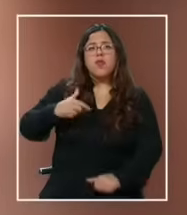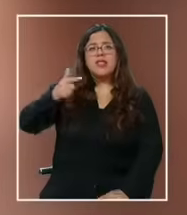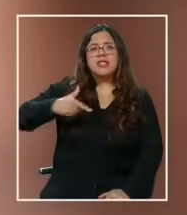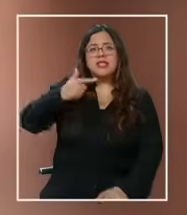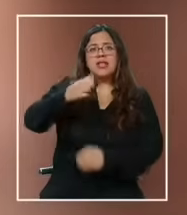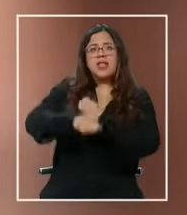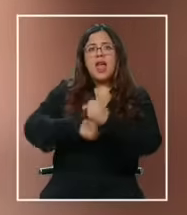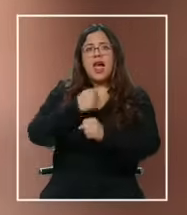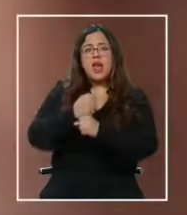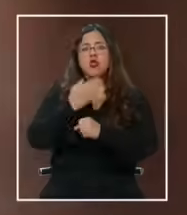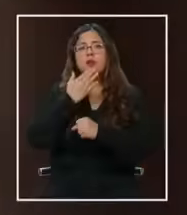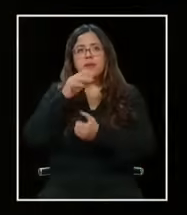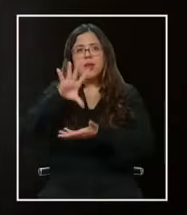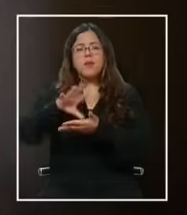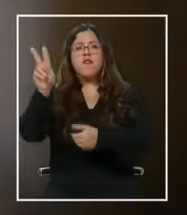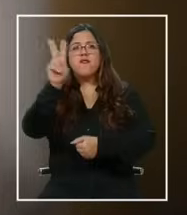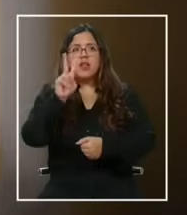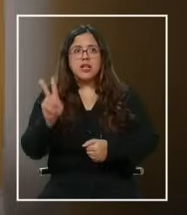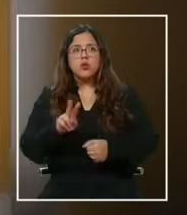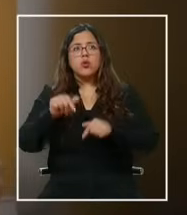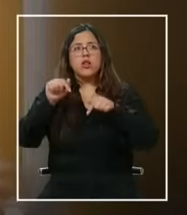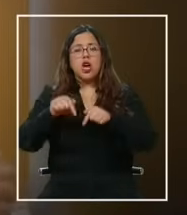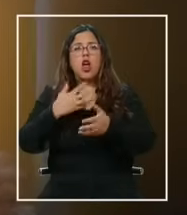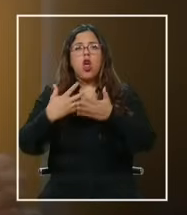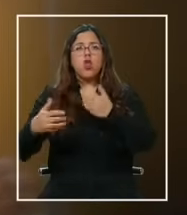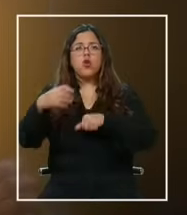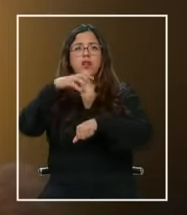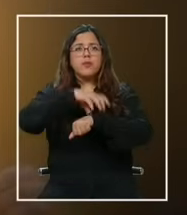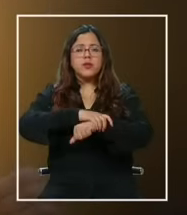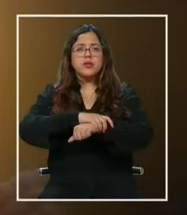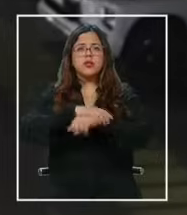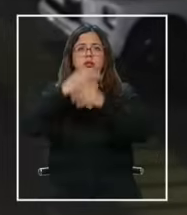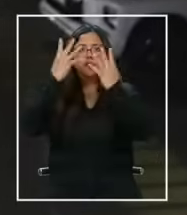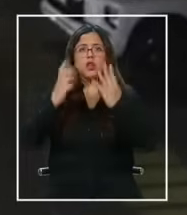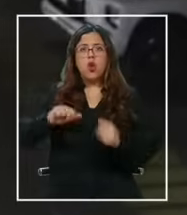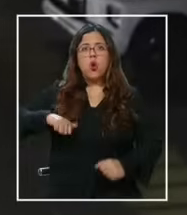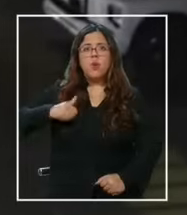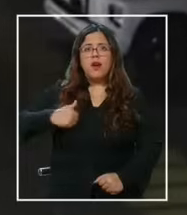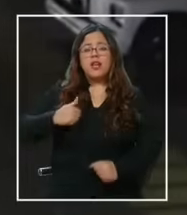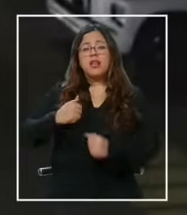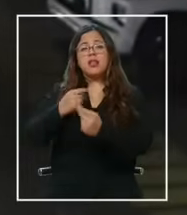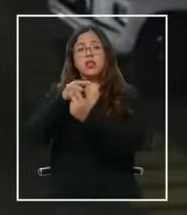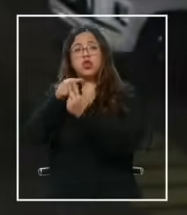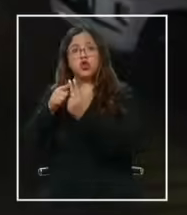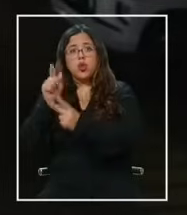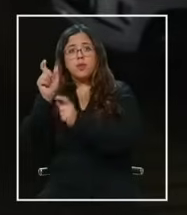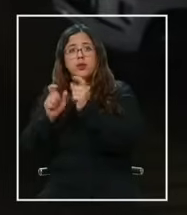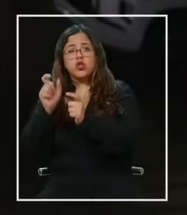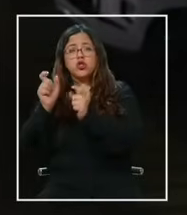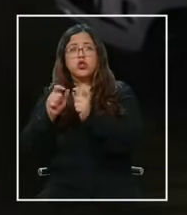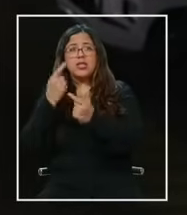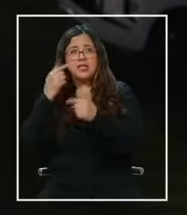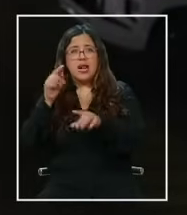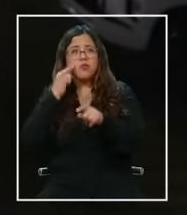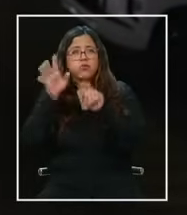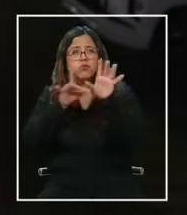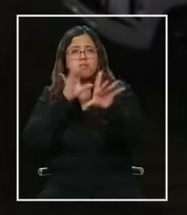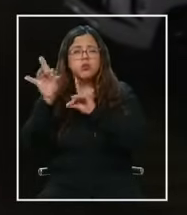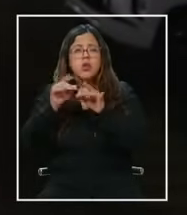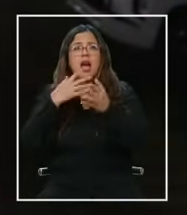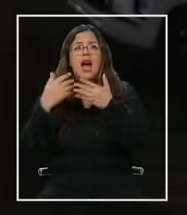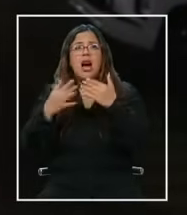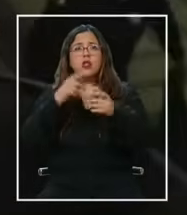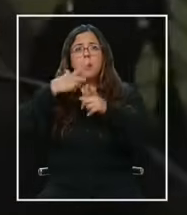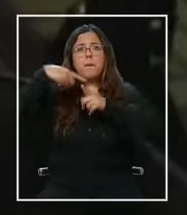17 años tambi venezolano que permanece en un centro juvenil mientras que otros dos sospechosos que fueron identificados se